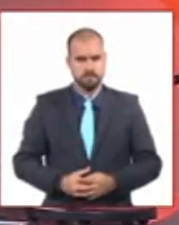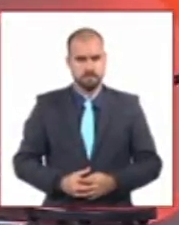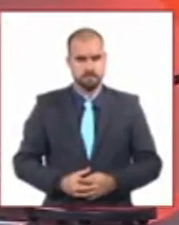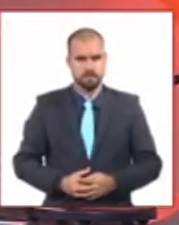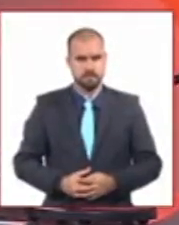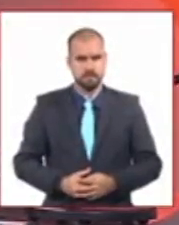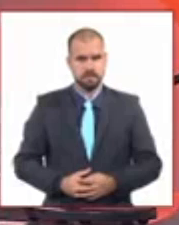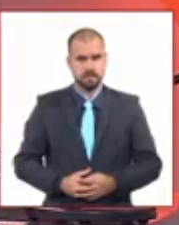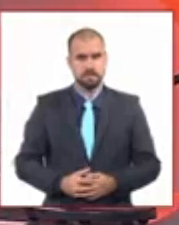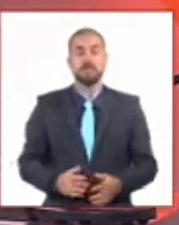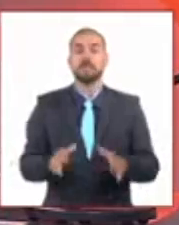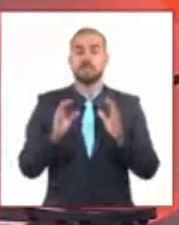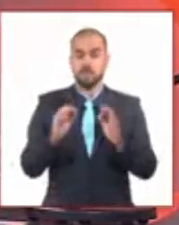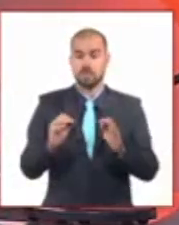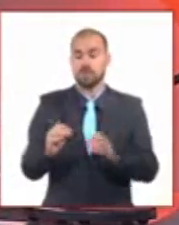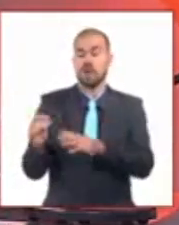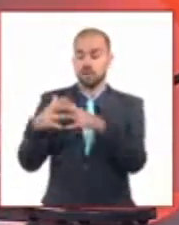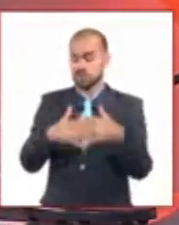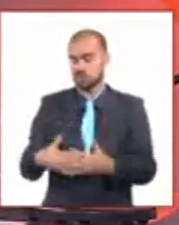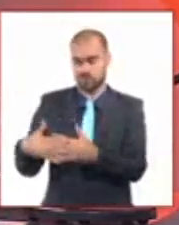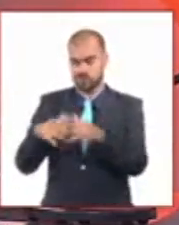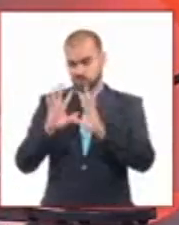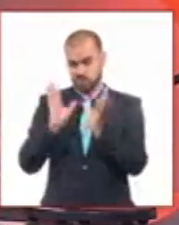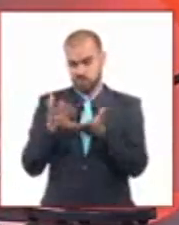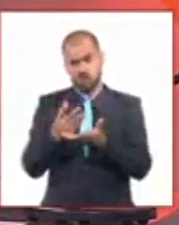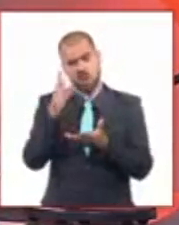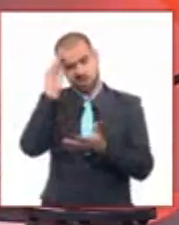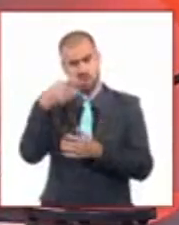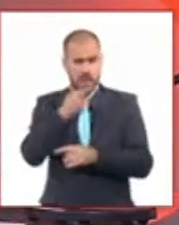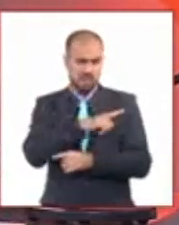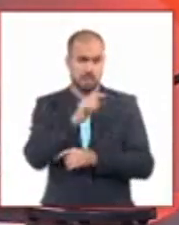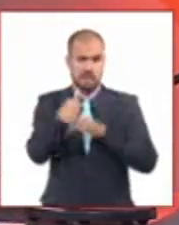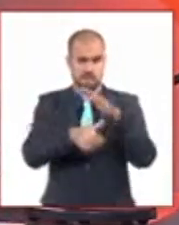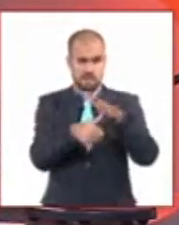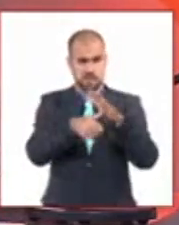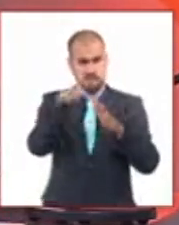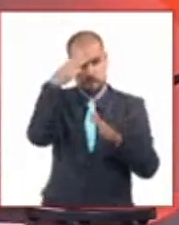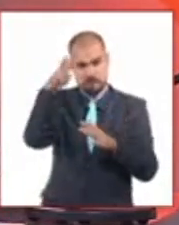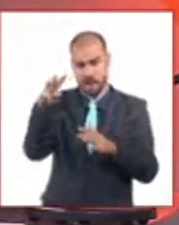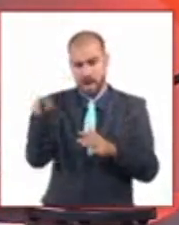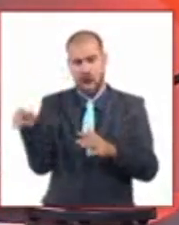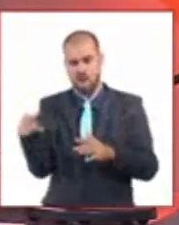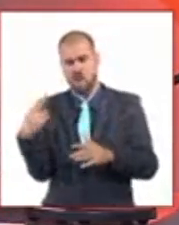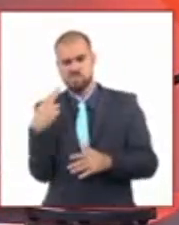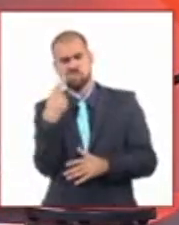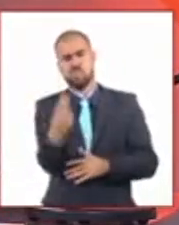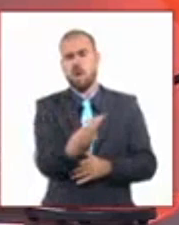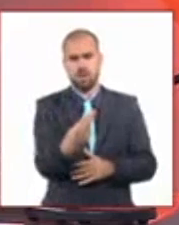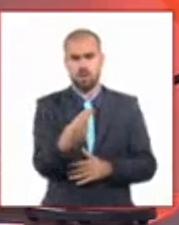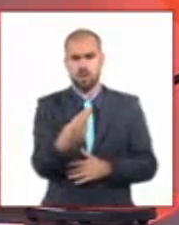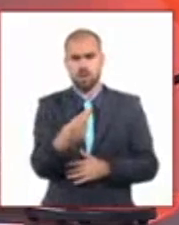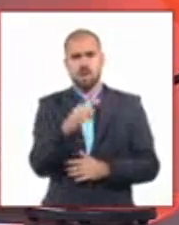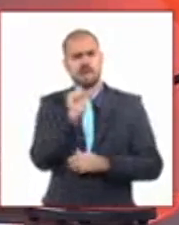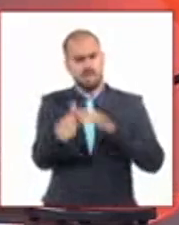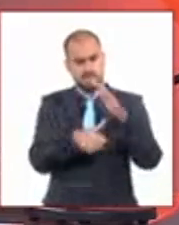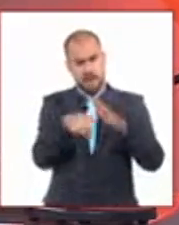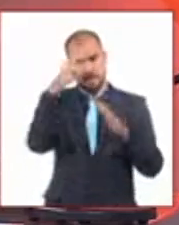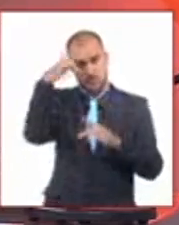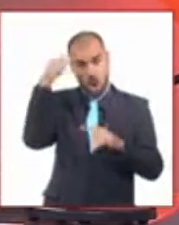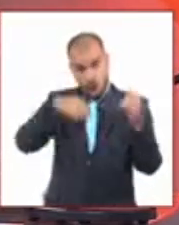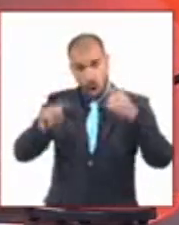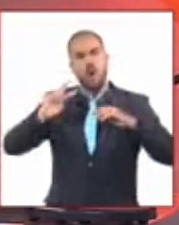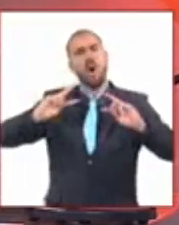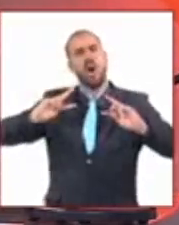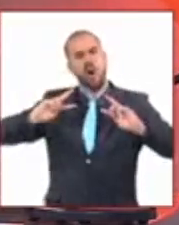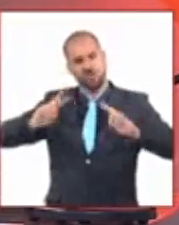autoridades norteamericanas a sus pronunciamientos de ayer el presidente mexicano volví a arremeter con